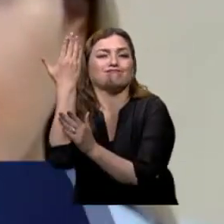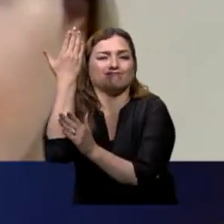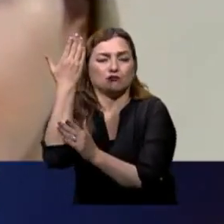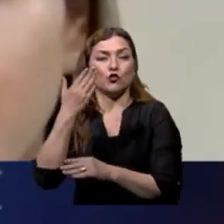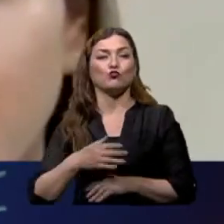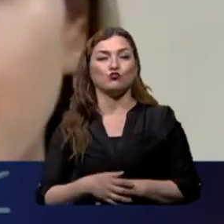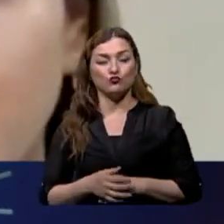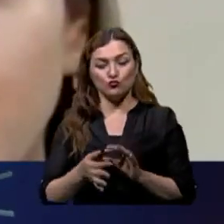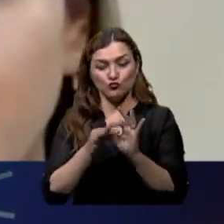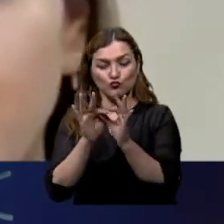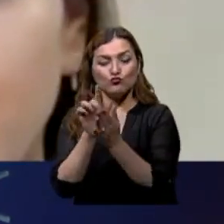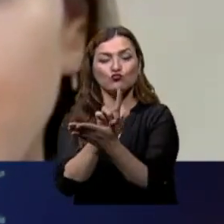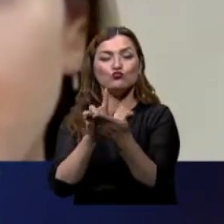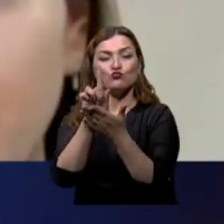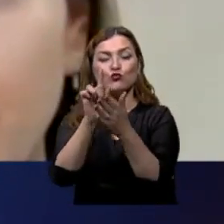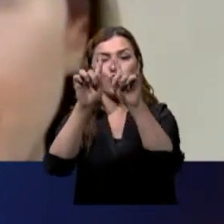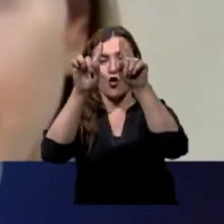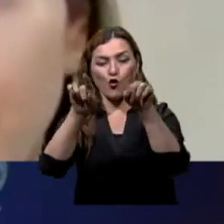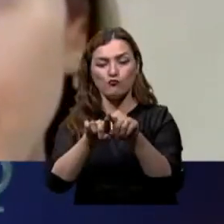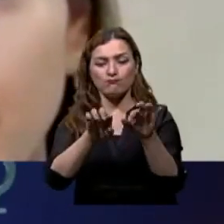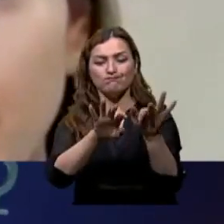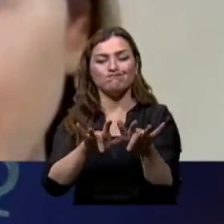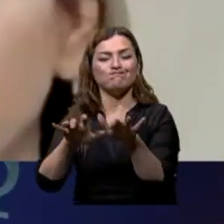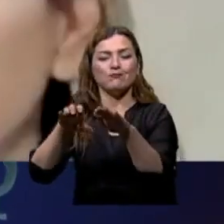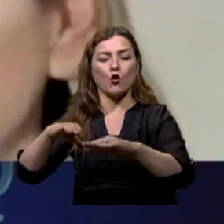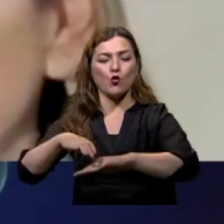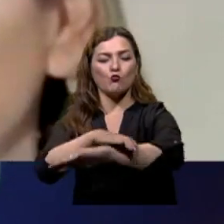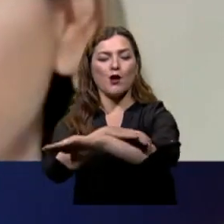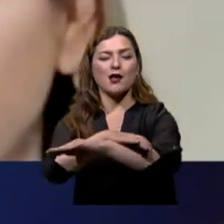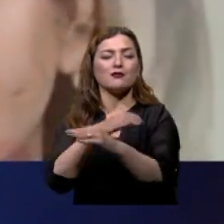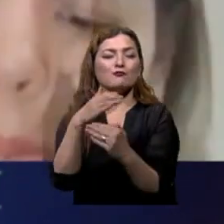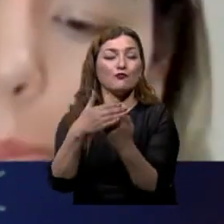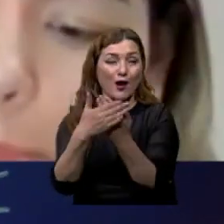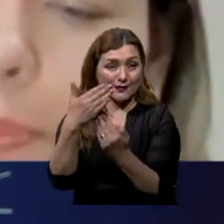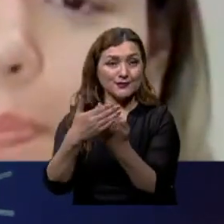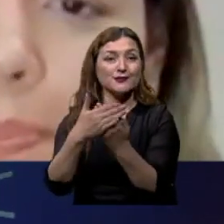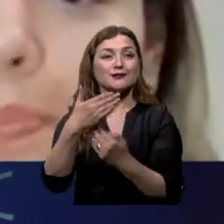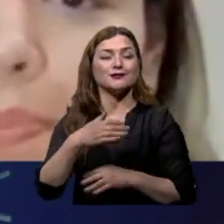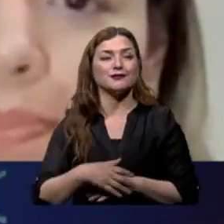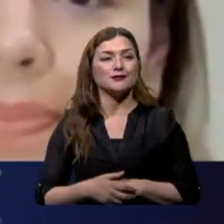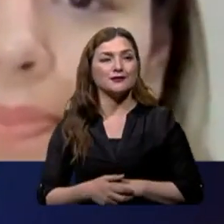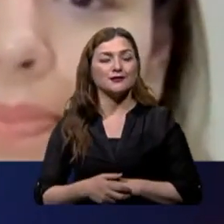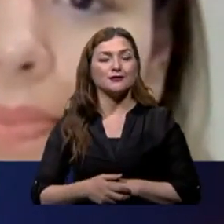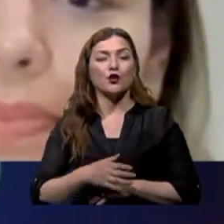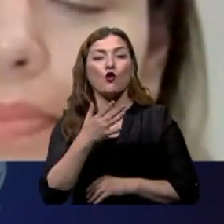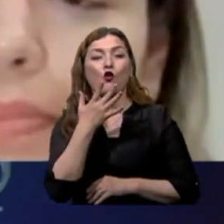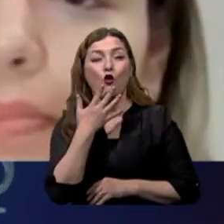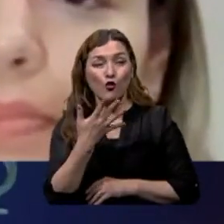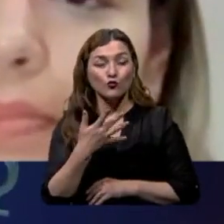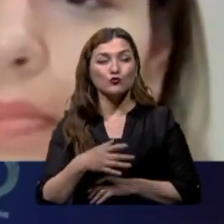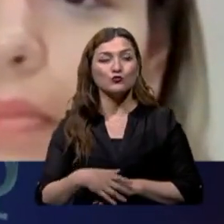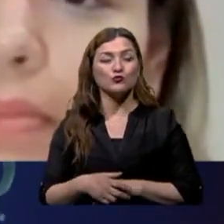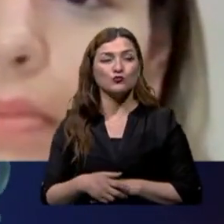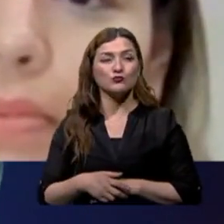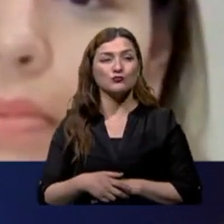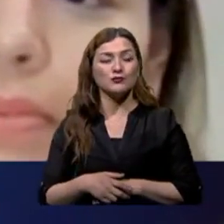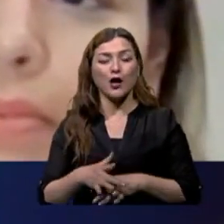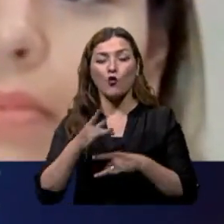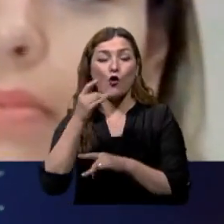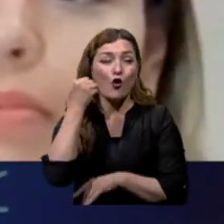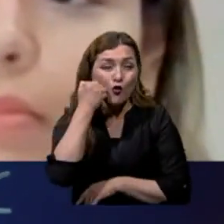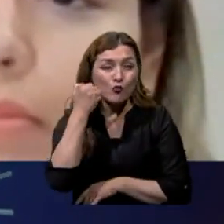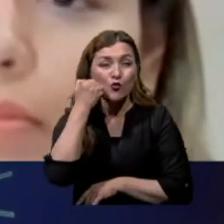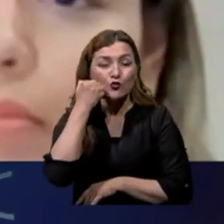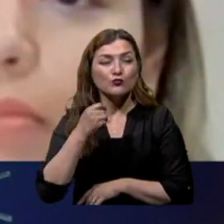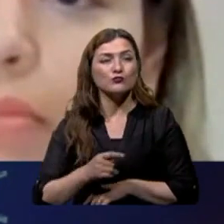modelamos el diseño en computadora, hacemos que colocarse una prótesis sea mucho más sencillo. Elige un color que te gusta y con el cual te vayas a sentir súper cómodo, que